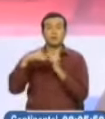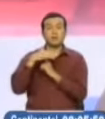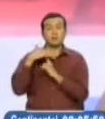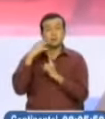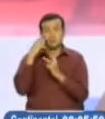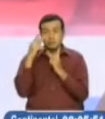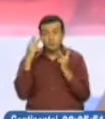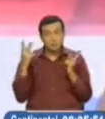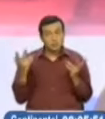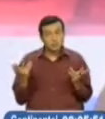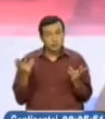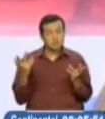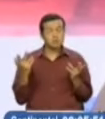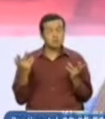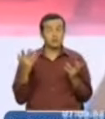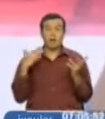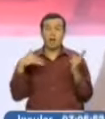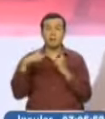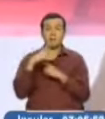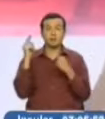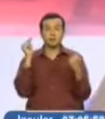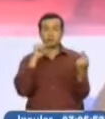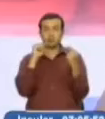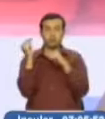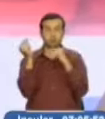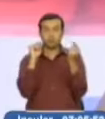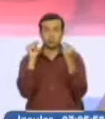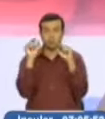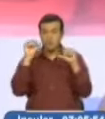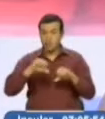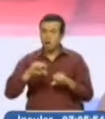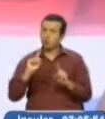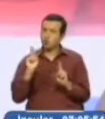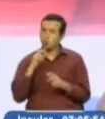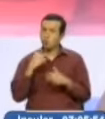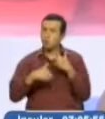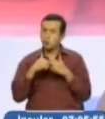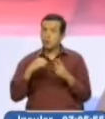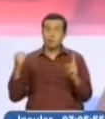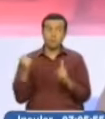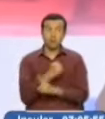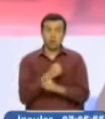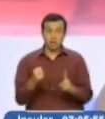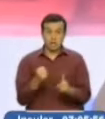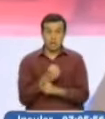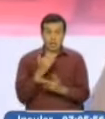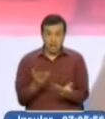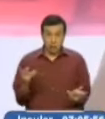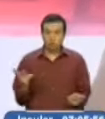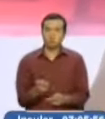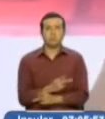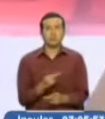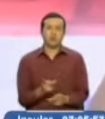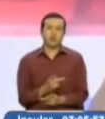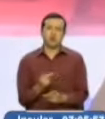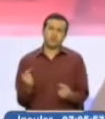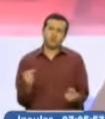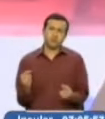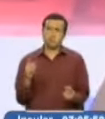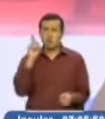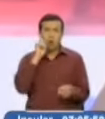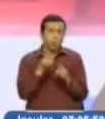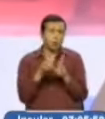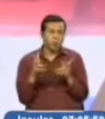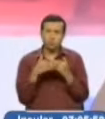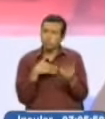todo. El ambiente de confrontación no necesariamente es malo. El problema es si eso llega a niveles y ribetes de violencia como los que estamos viendo y ya hemos